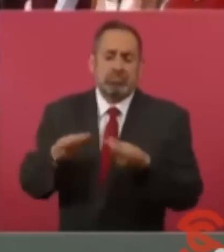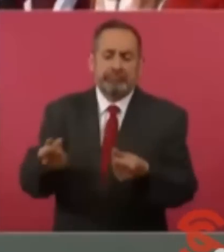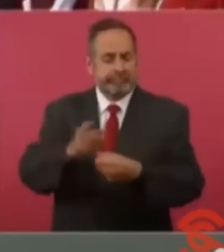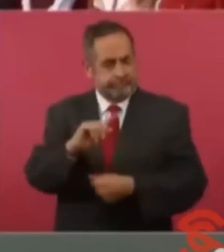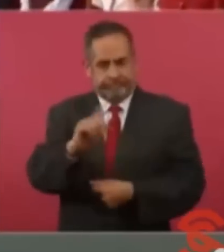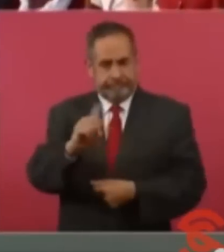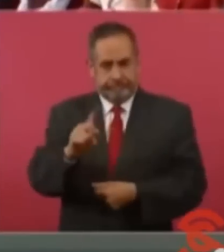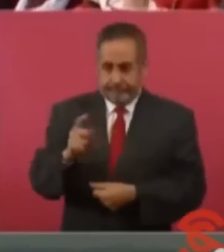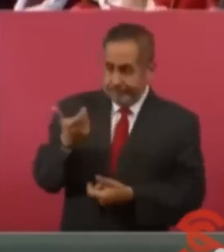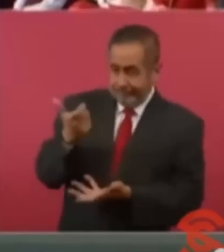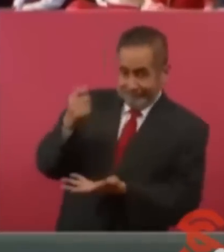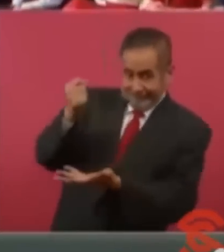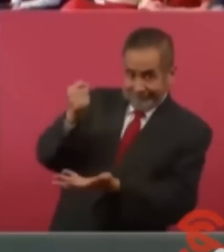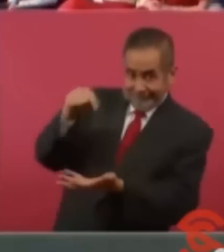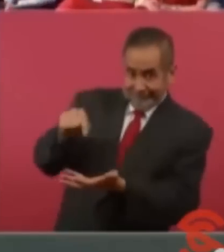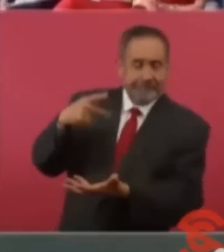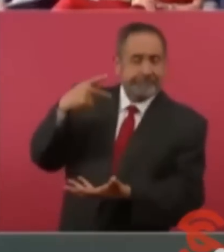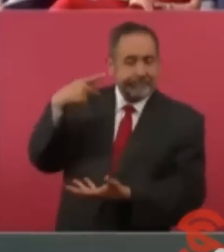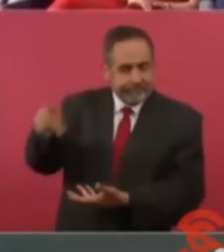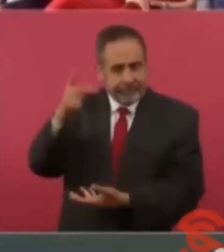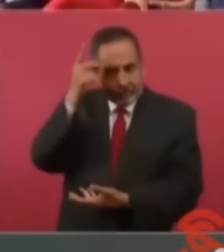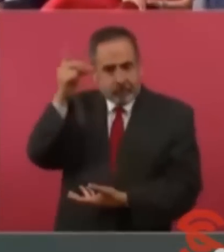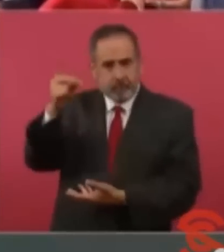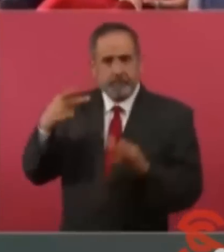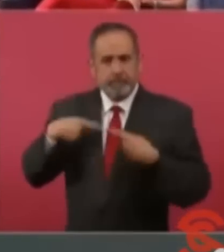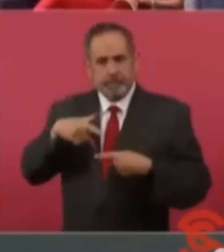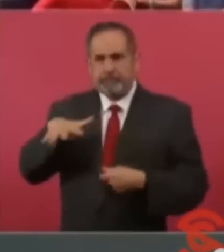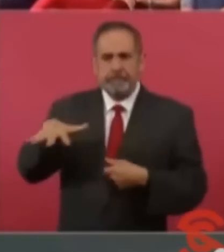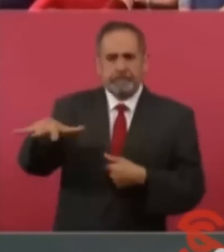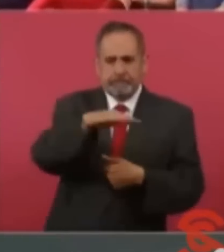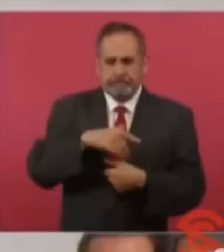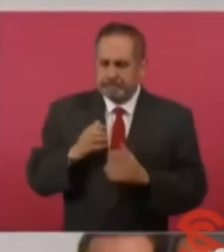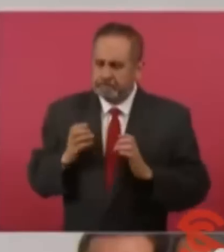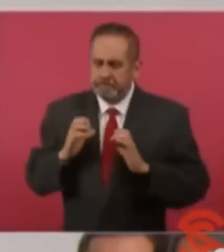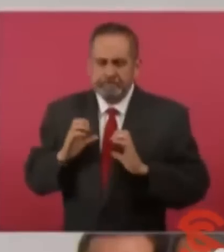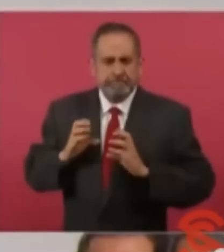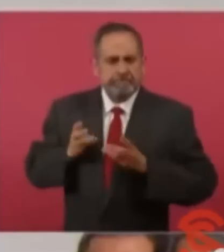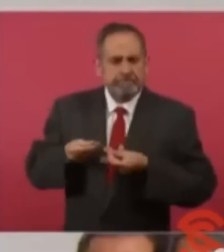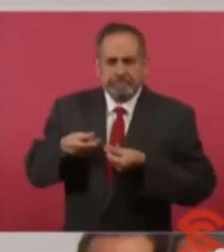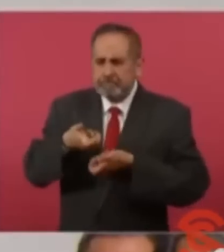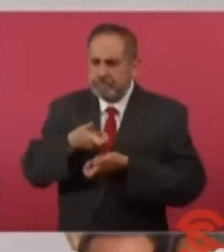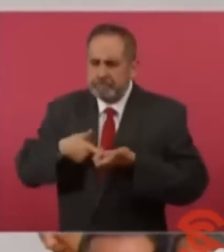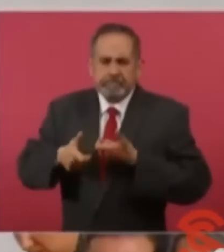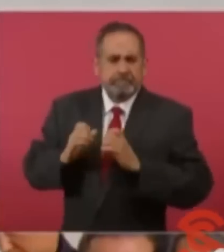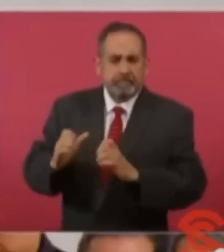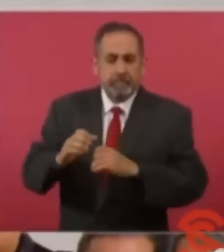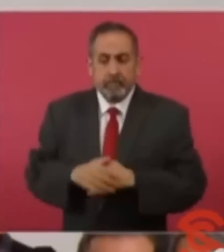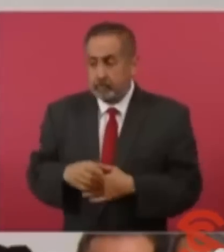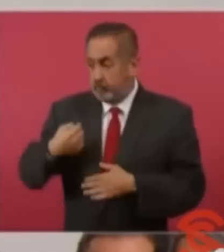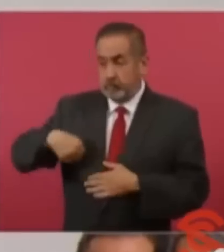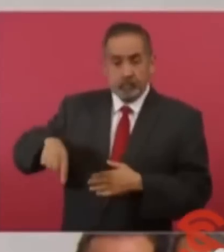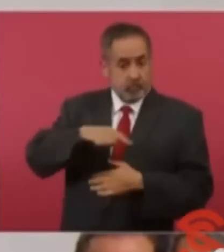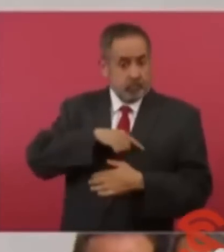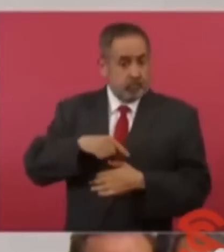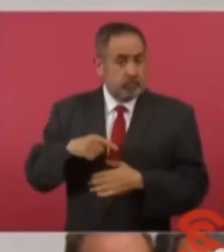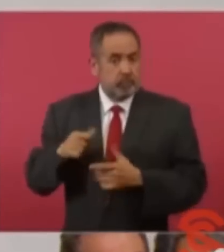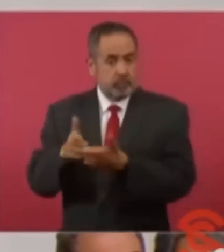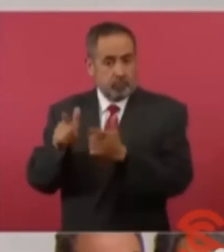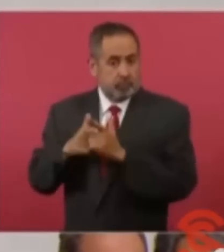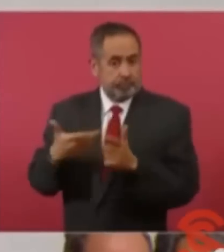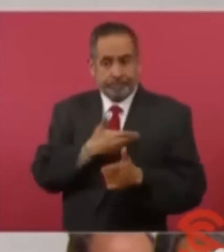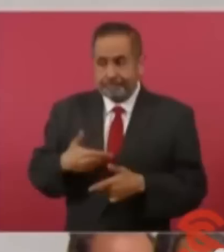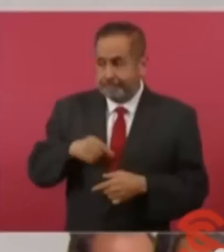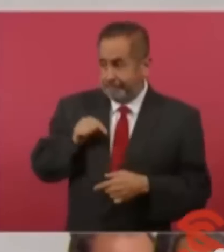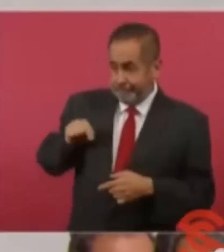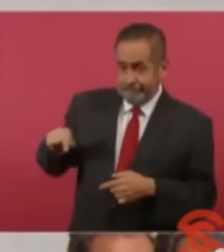pueblo. En el Poder Ejecutivo no hay sueldos elevadísimos para